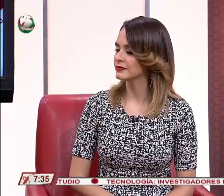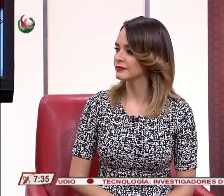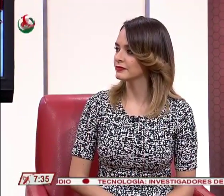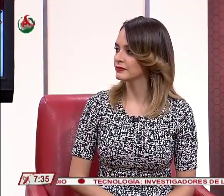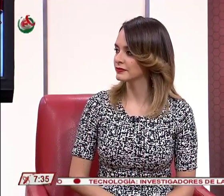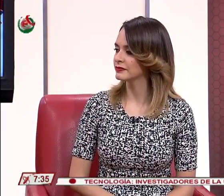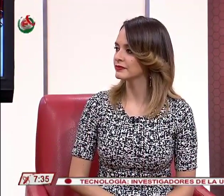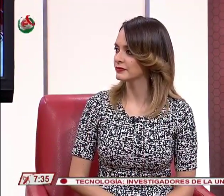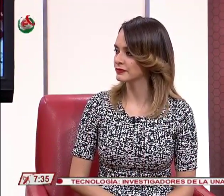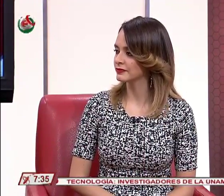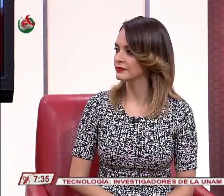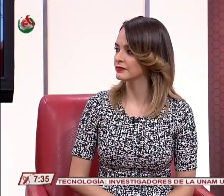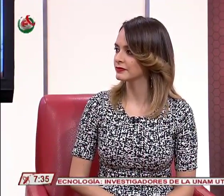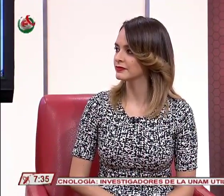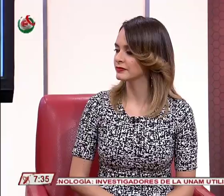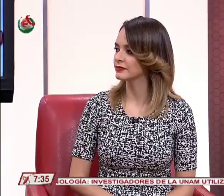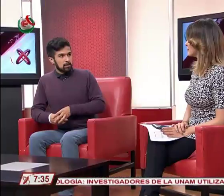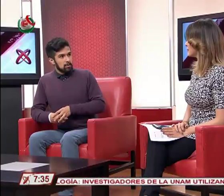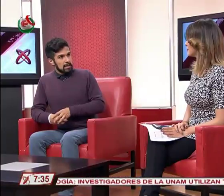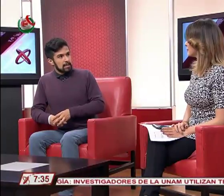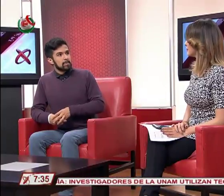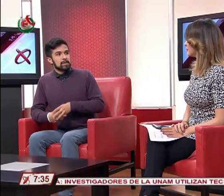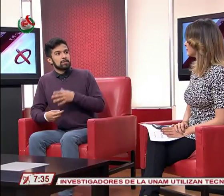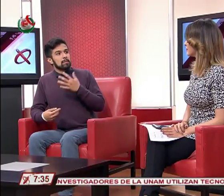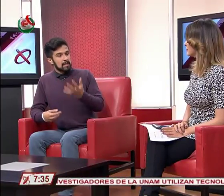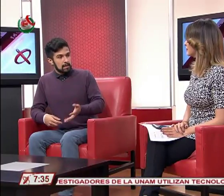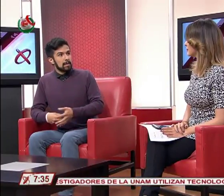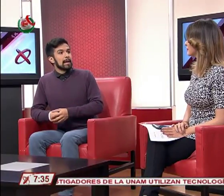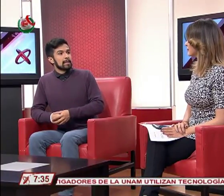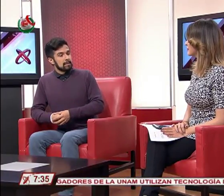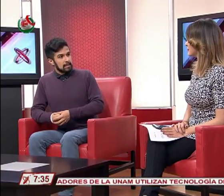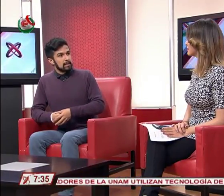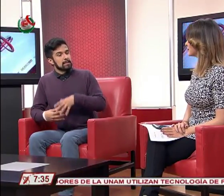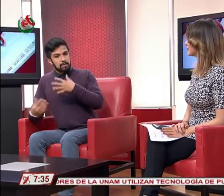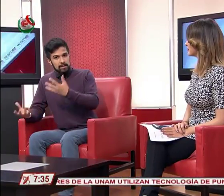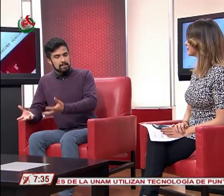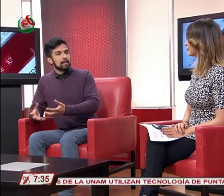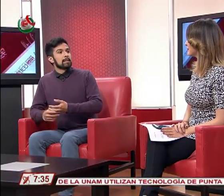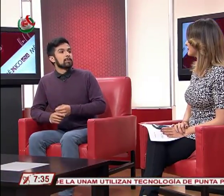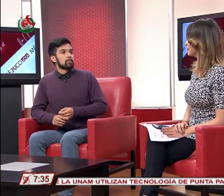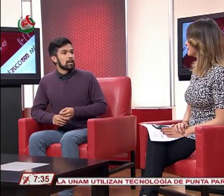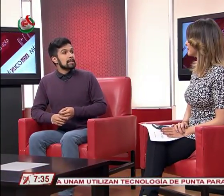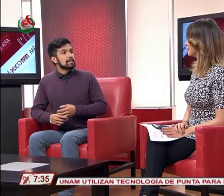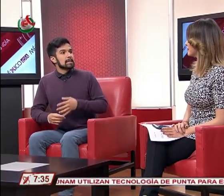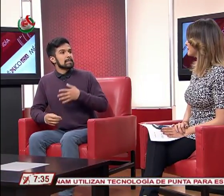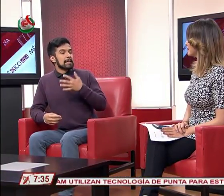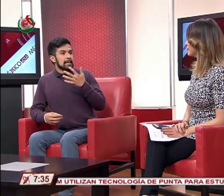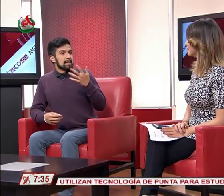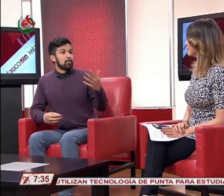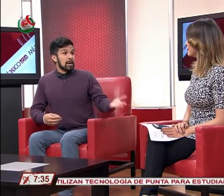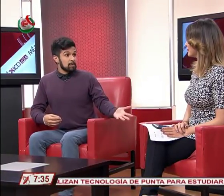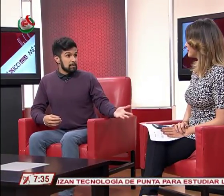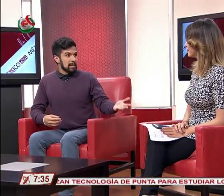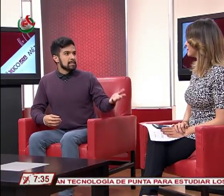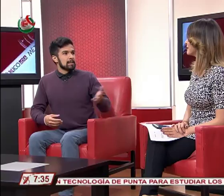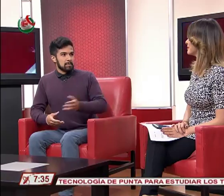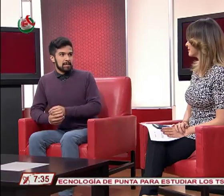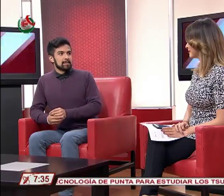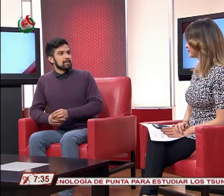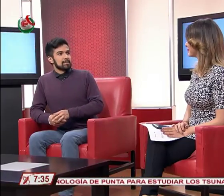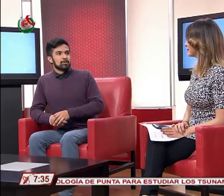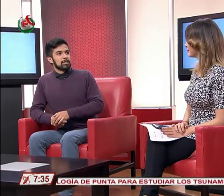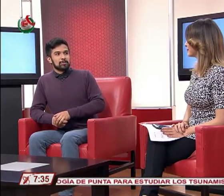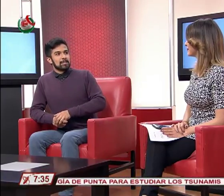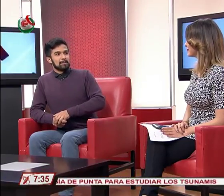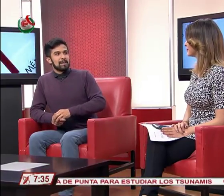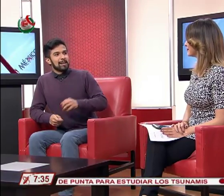ahí. La SOMECITA, Sociedad Mexicana de Ciencia y Tecnología del Espacio, también hay integrantes que van a estar dando ponencias. UNAM Space,